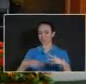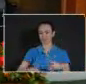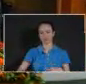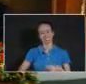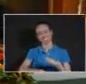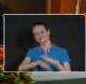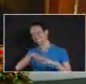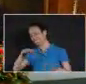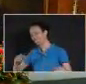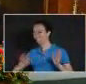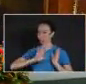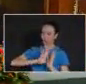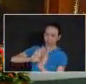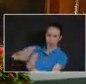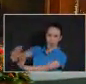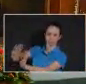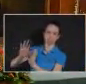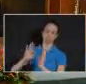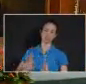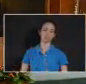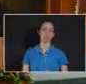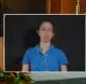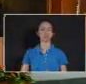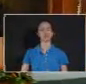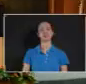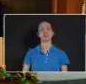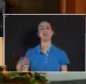sudar calenturas ajenas?